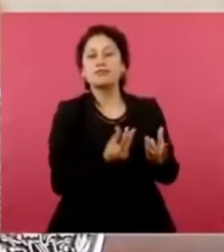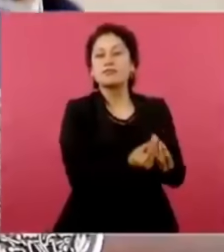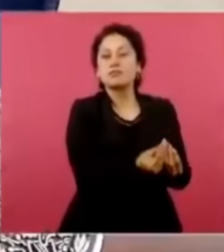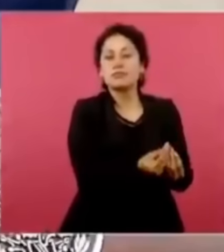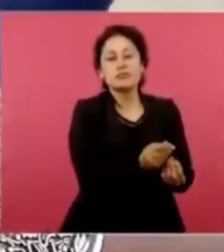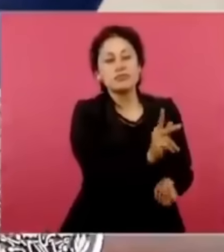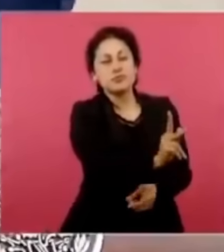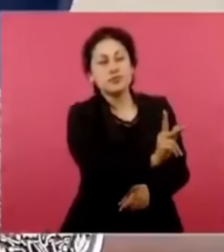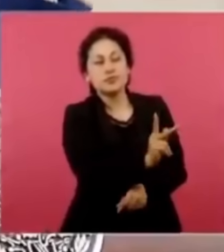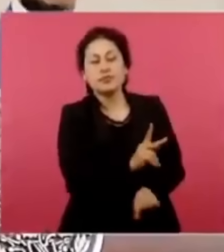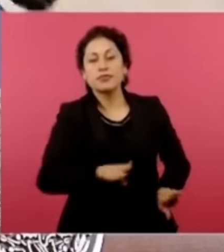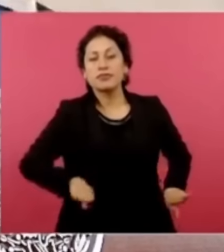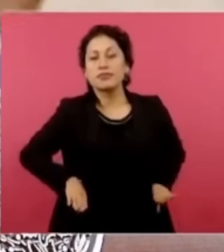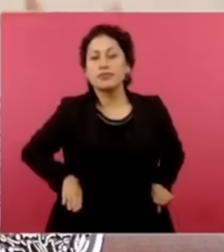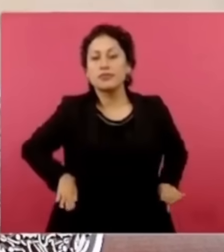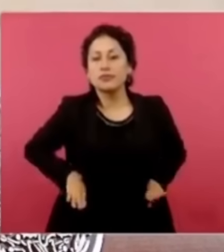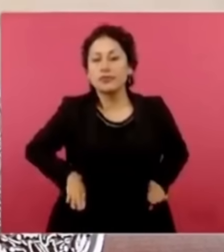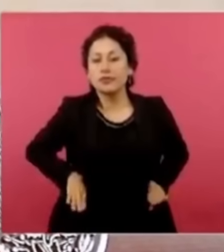Un poco el engaño